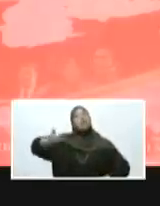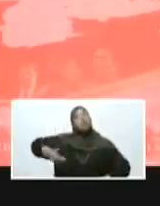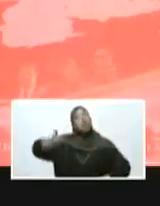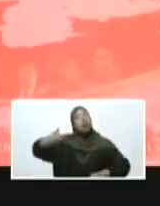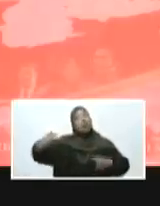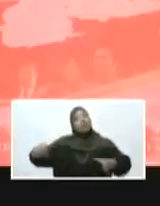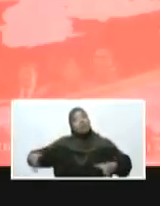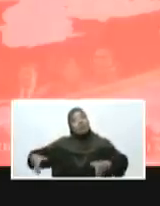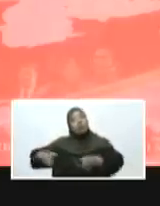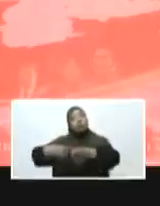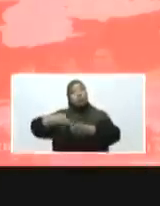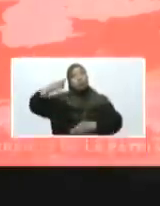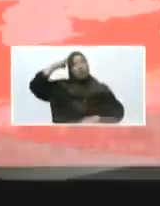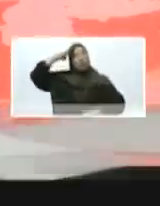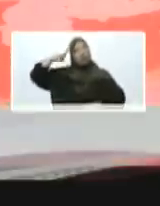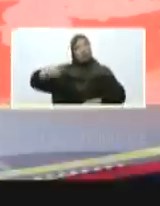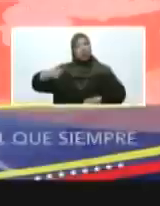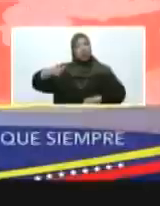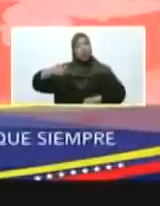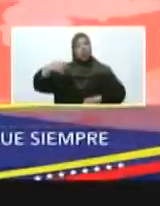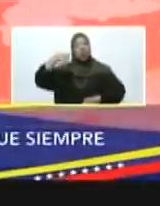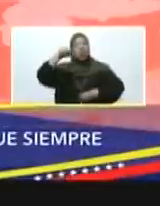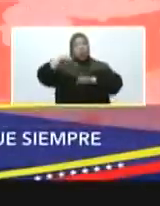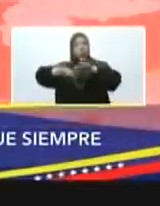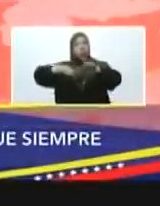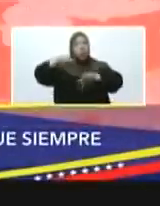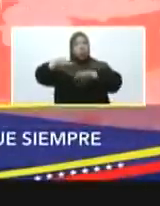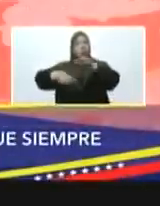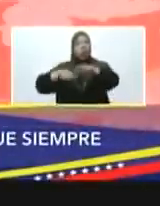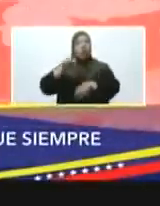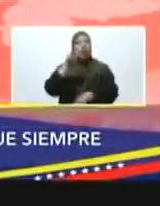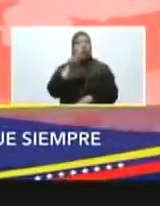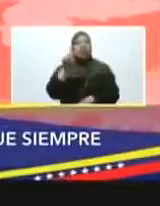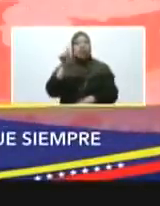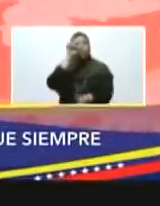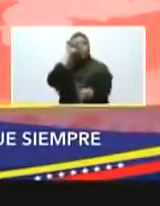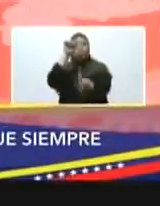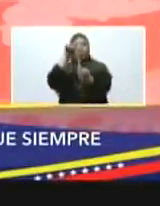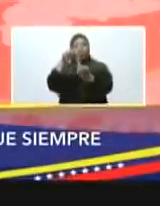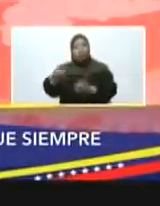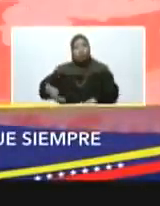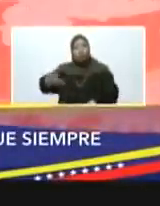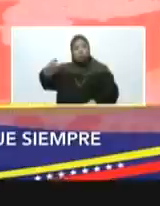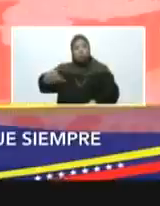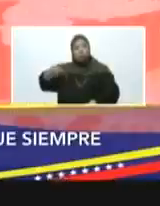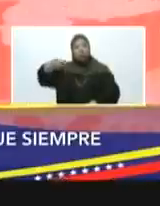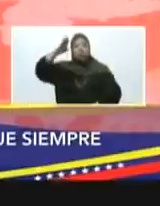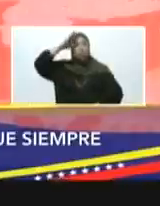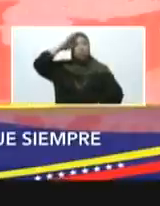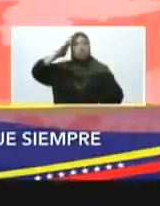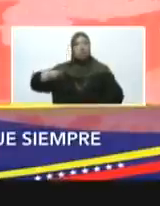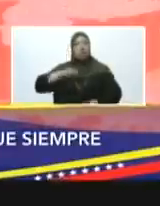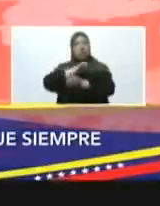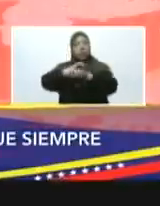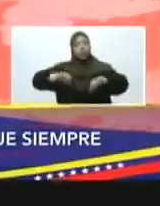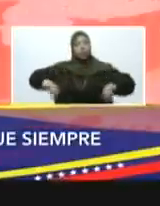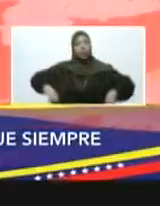para proyectarla hacia el siglo XXI. La Revolución Bolivariana refundó a la Guardia Nacional